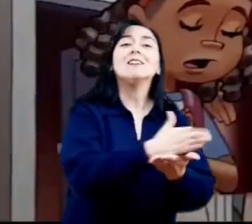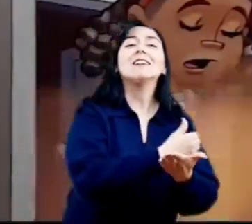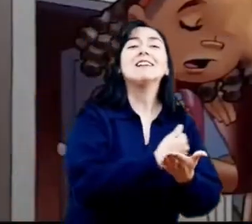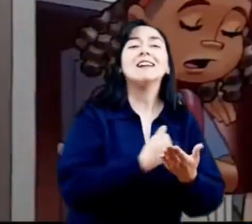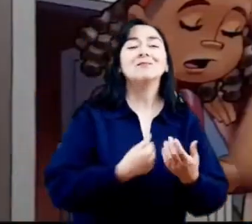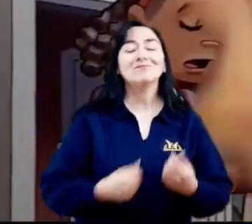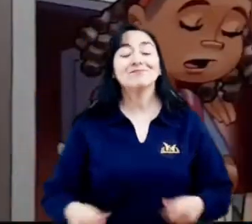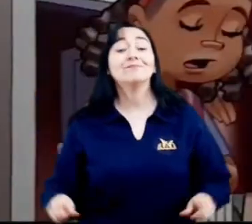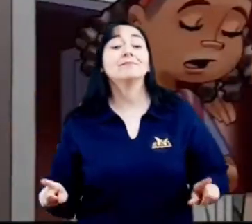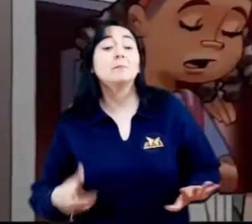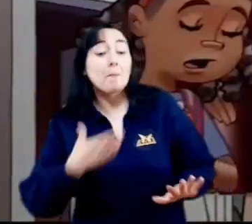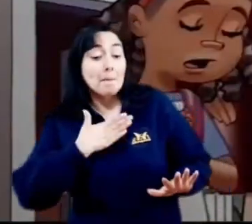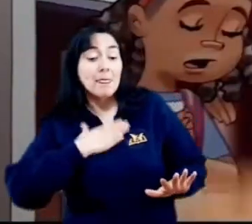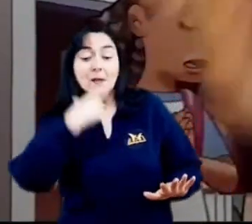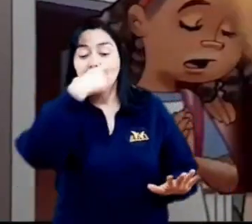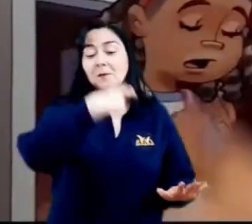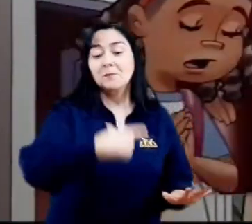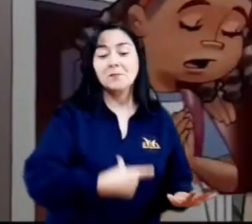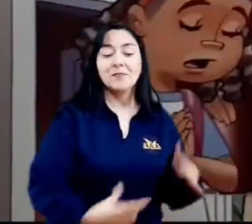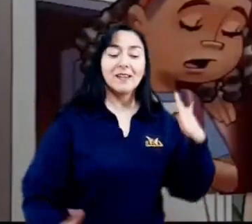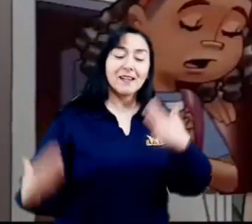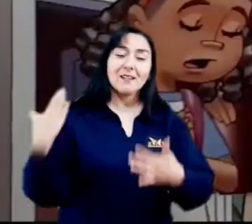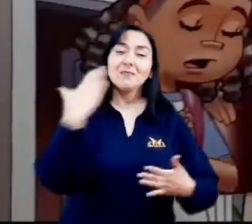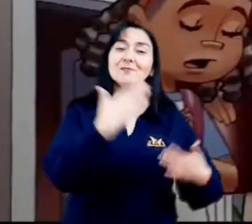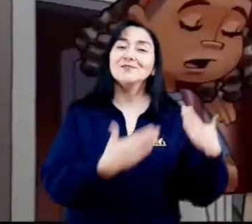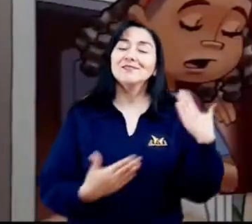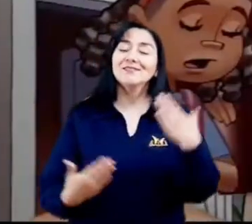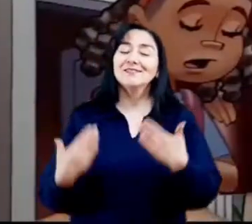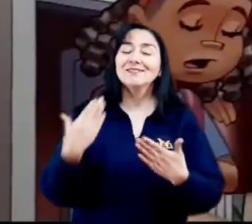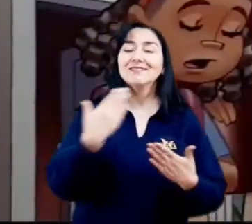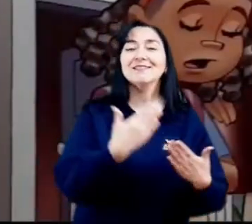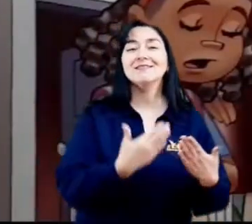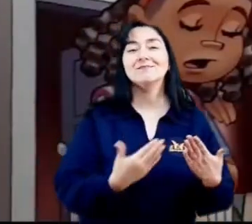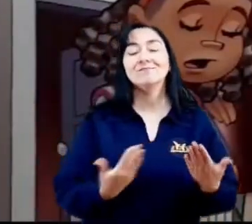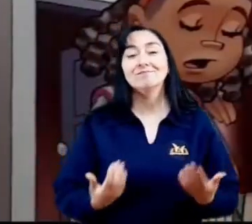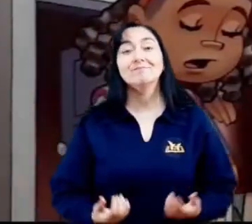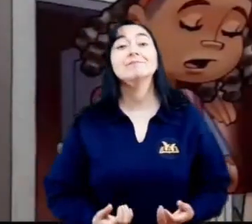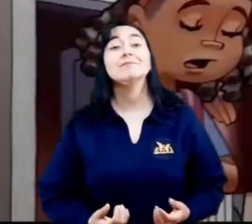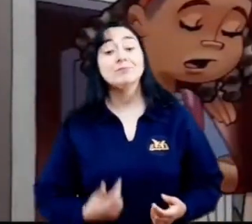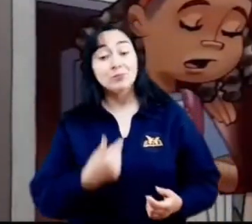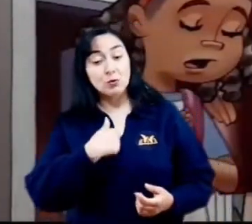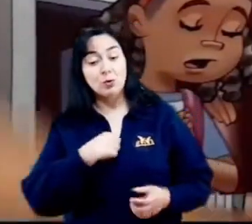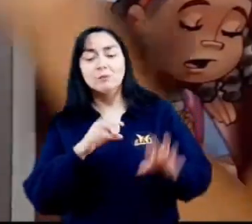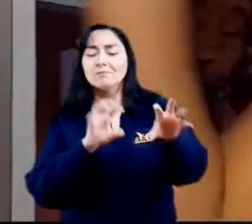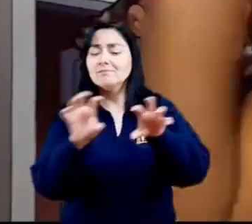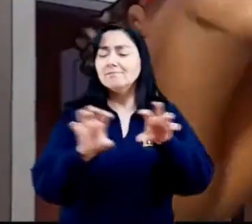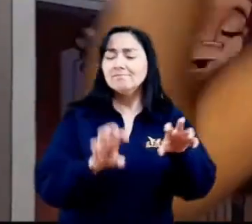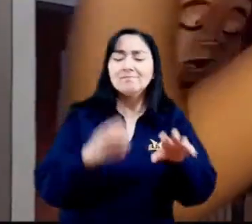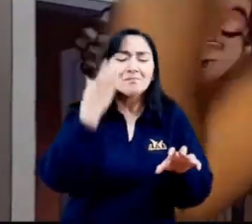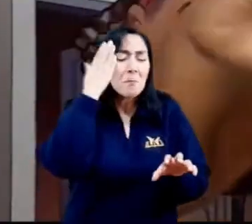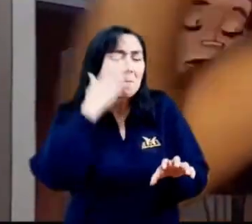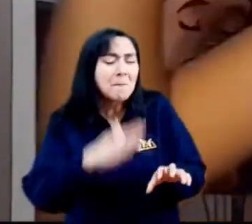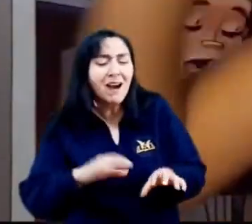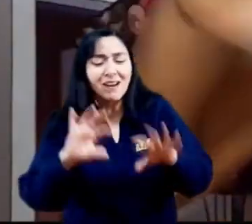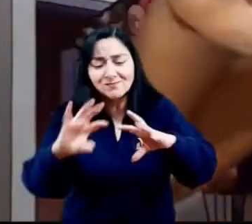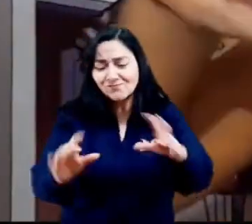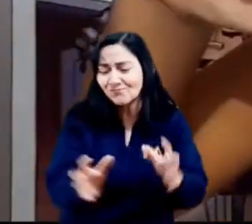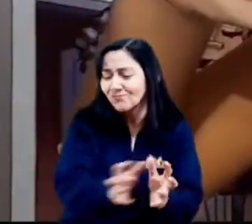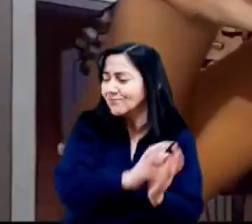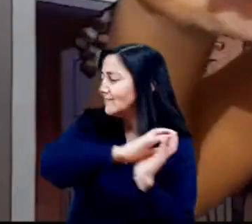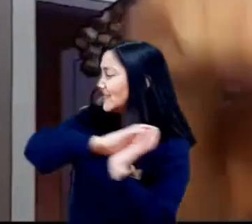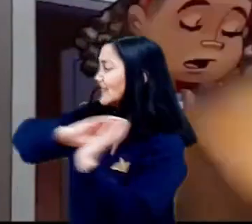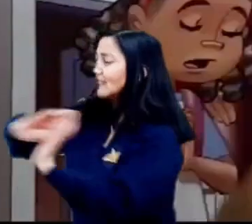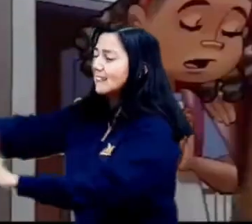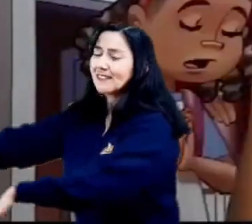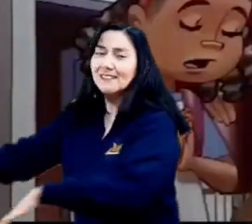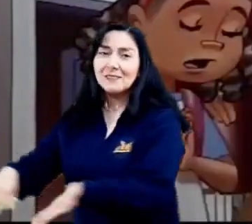Mi cuerpo he de cuidar, cambiar lo que hace mal